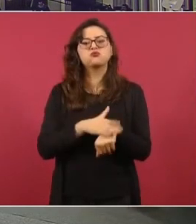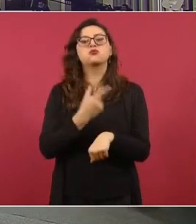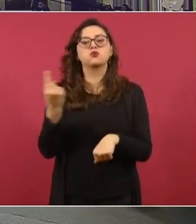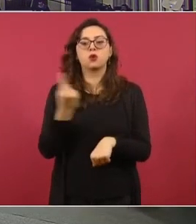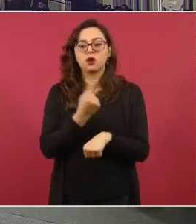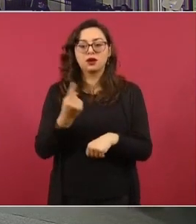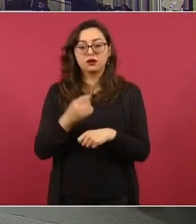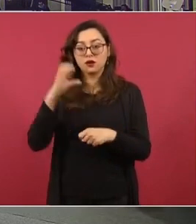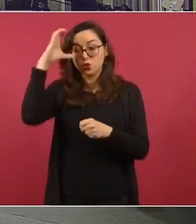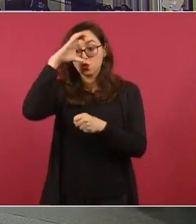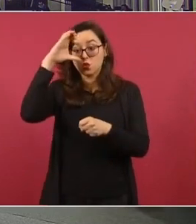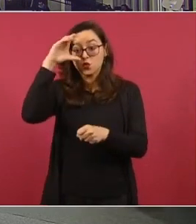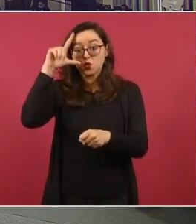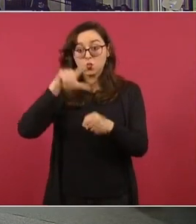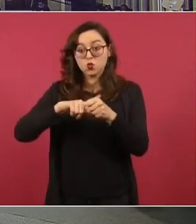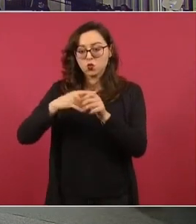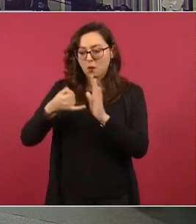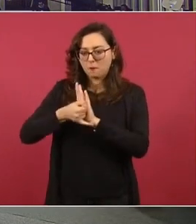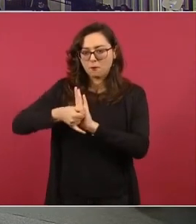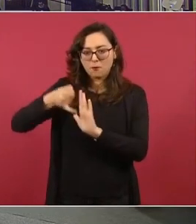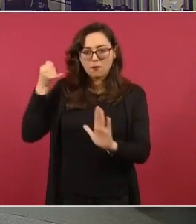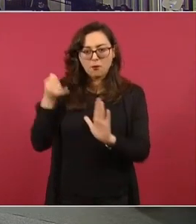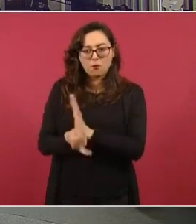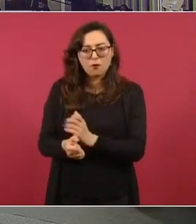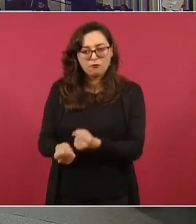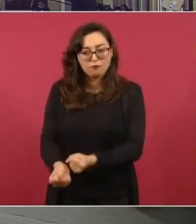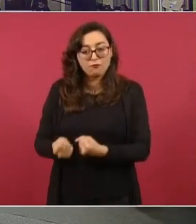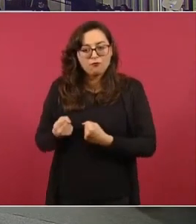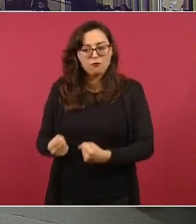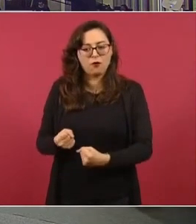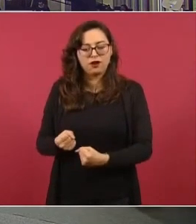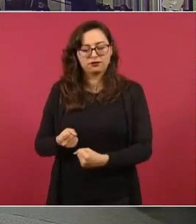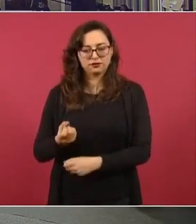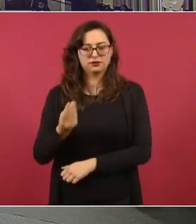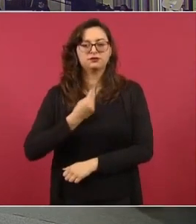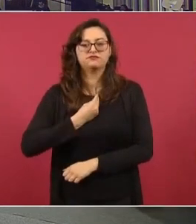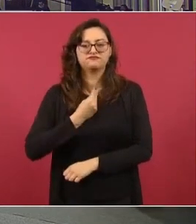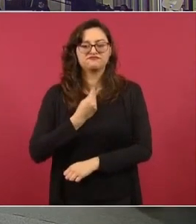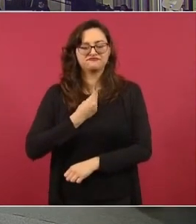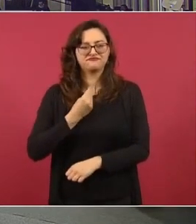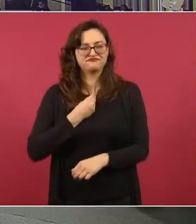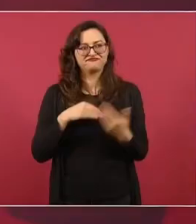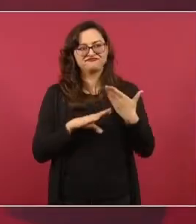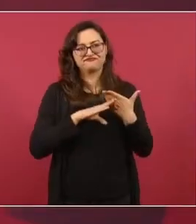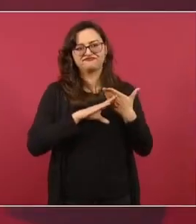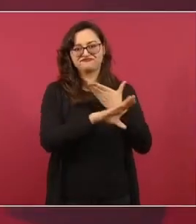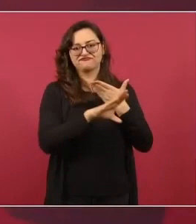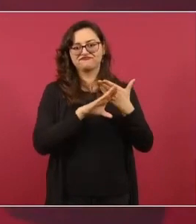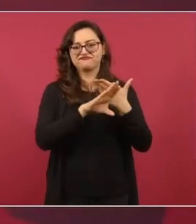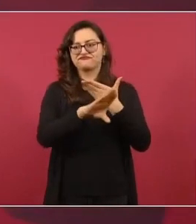las raíces profundas que tenemos en lo cultural en México,